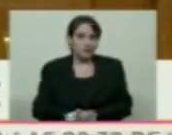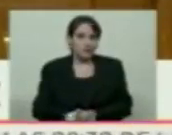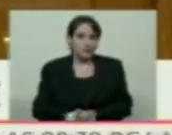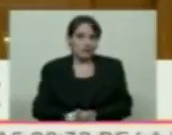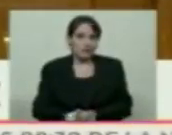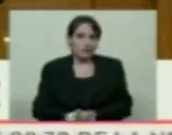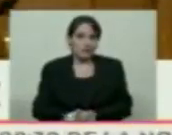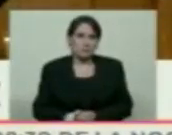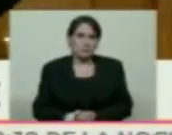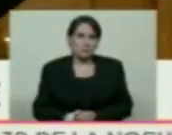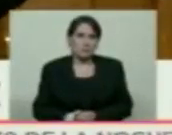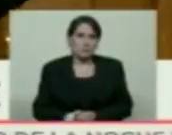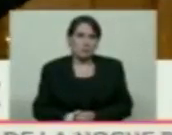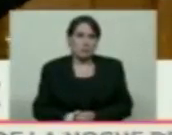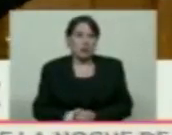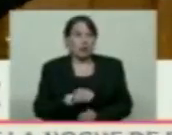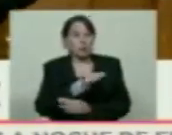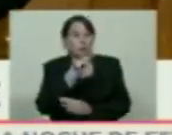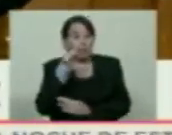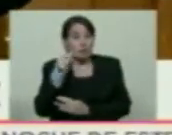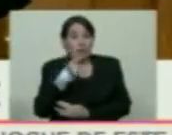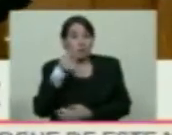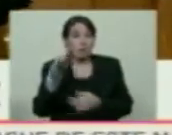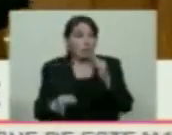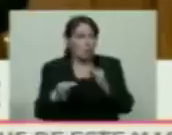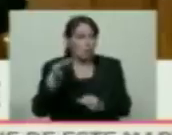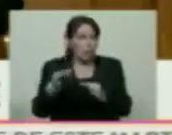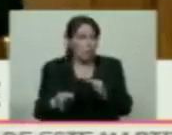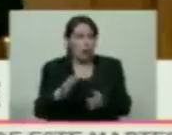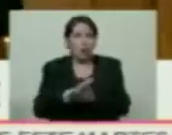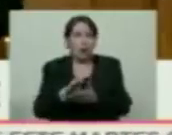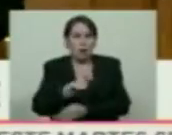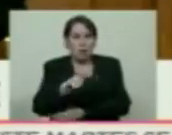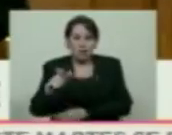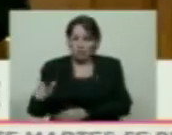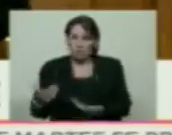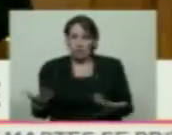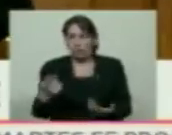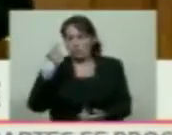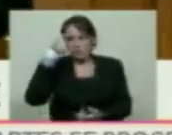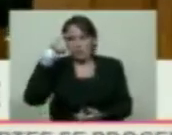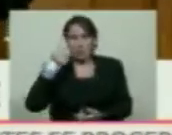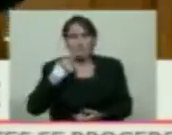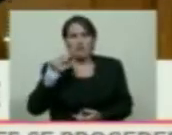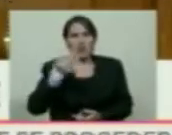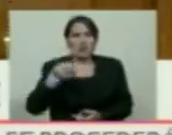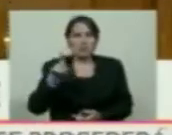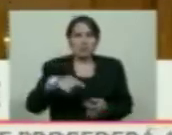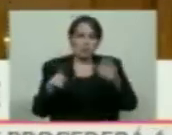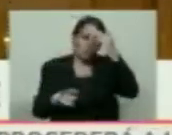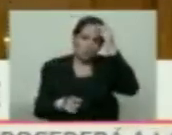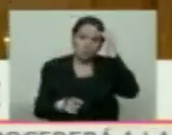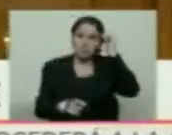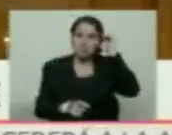Tengamos cuidado porque a veces juzgamos a los compañeros. Yo sabía que, se, que él era así. ¿Ah? Yo